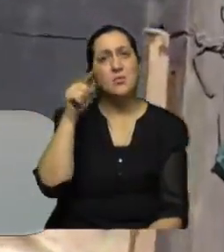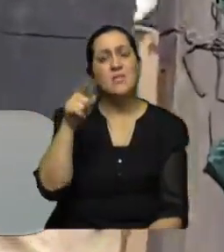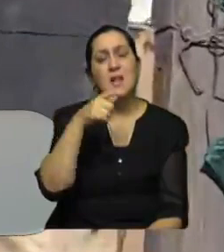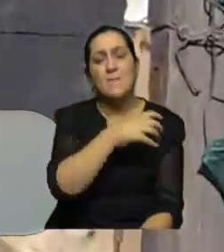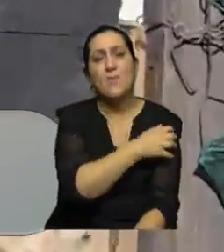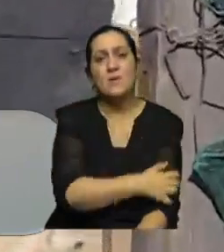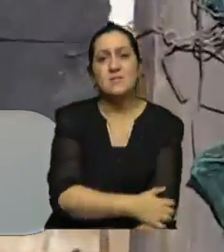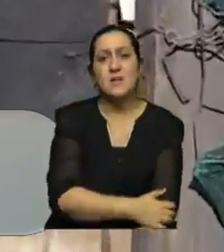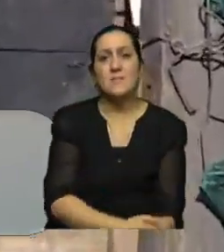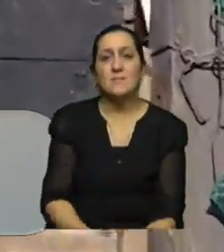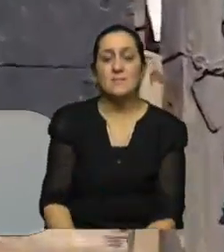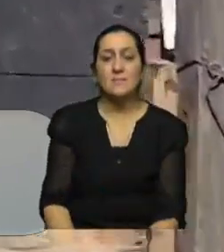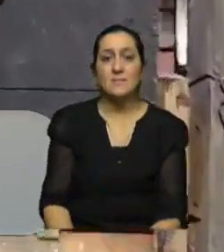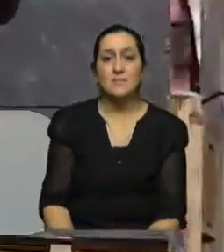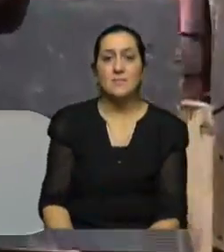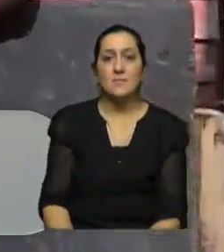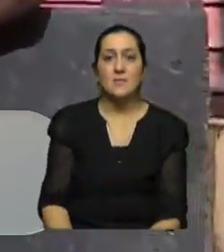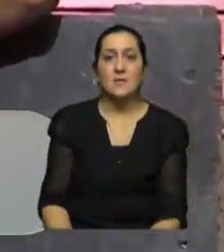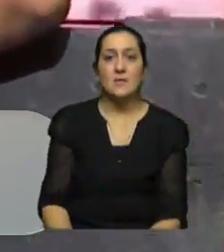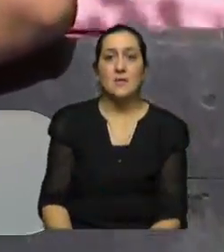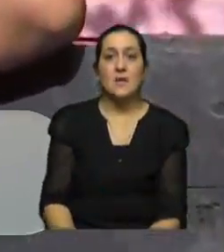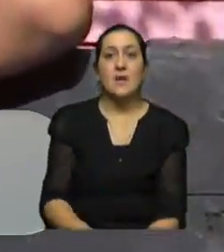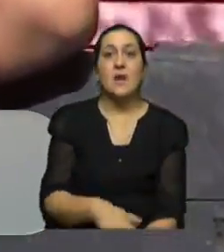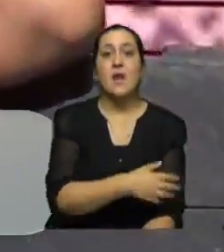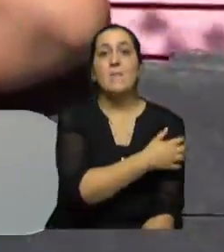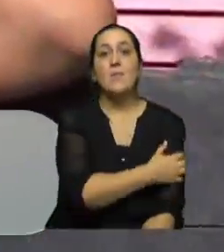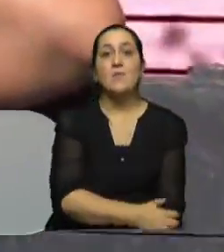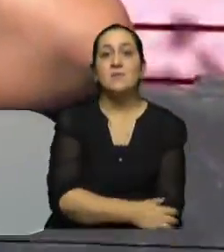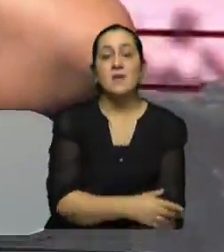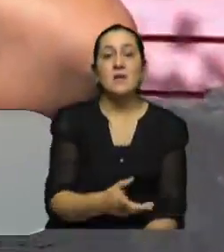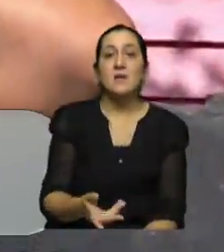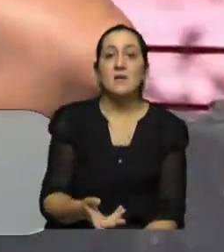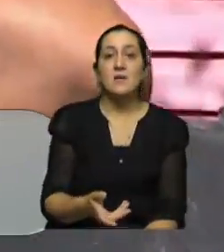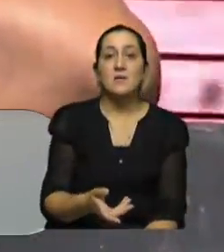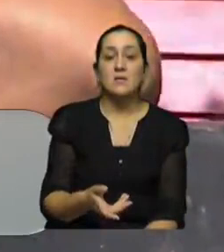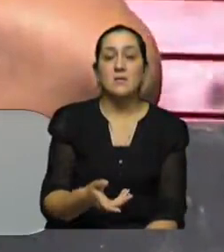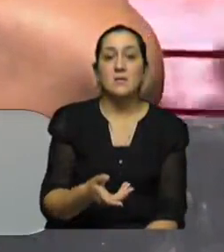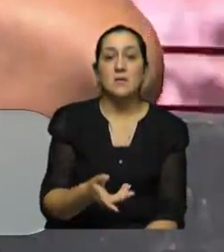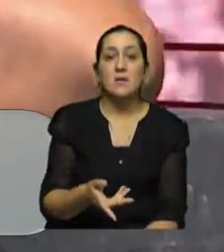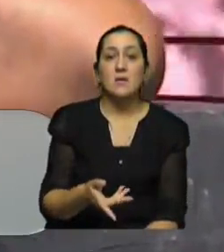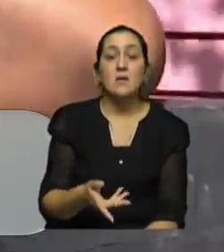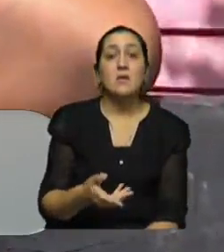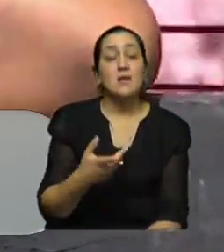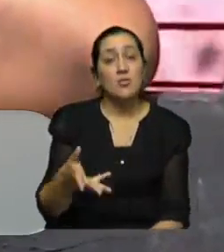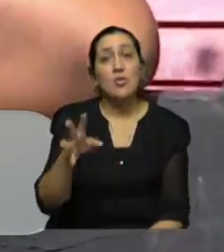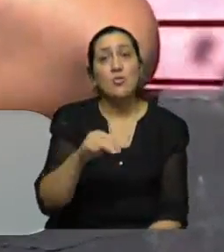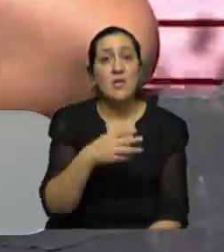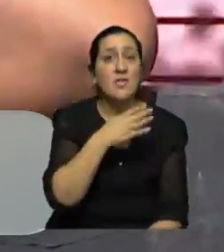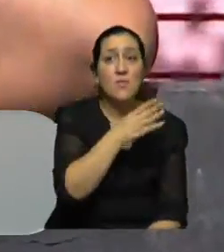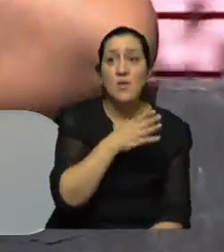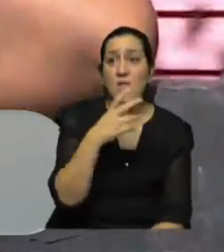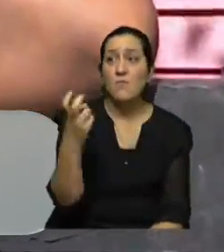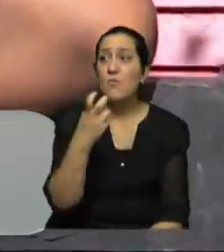viene y le consulta? Y la pobreza es el día a día salir a buscarla, que está muy difícil para